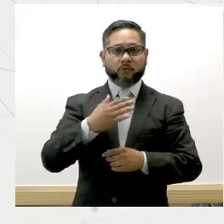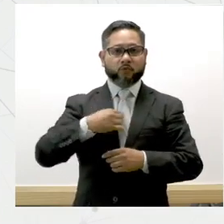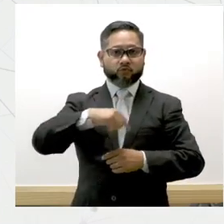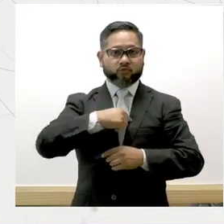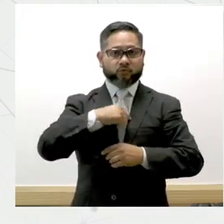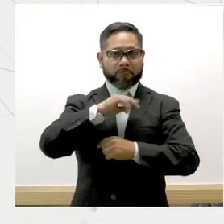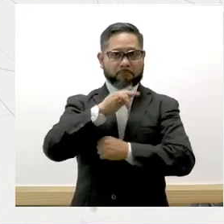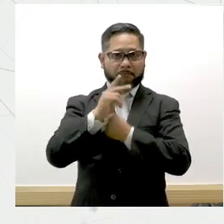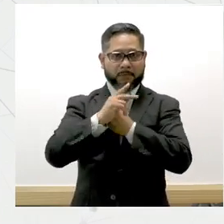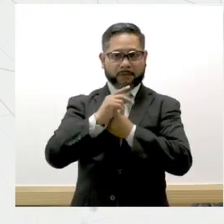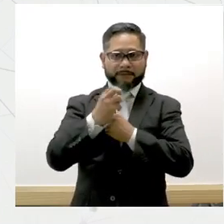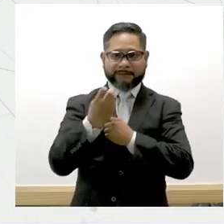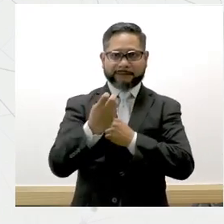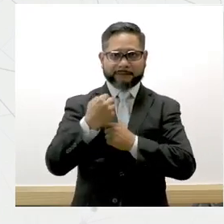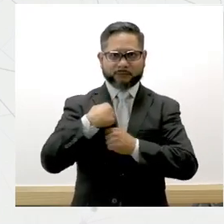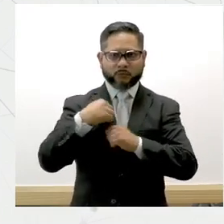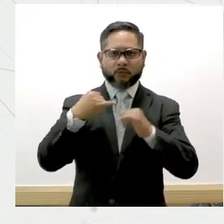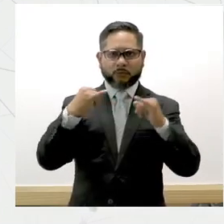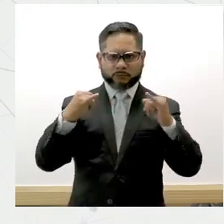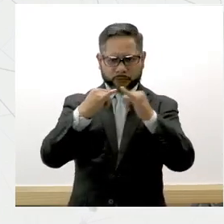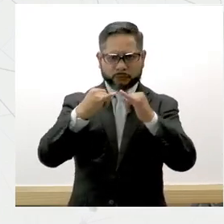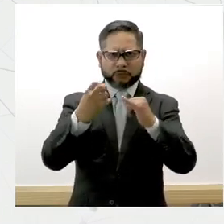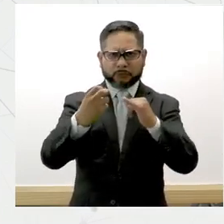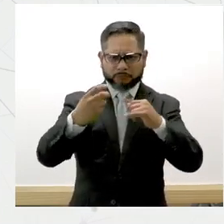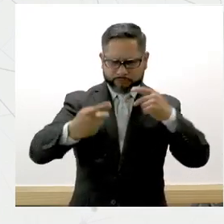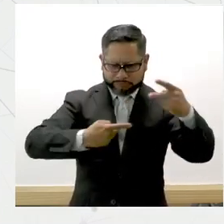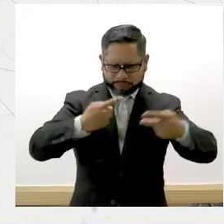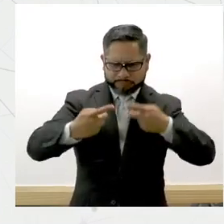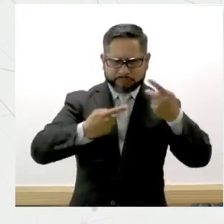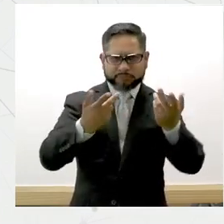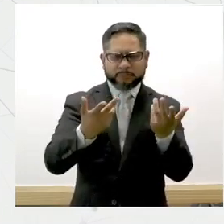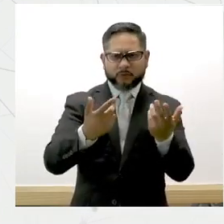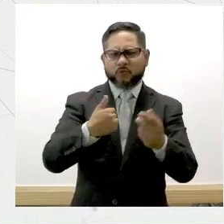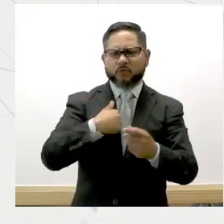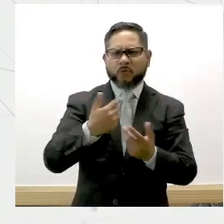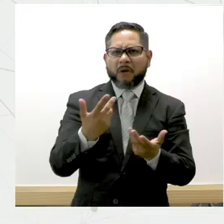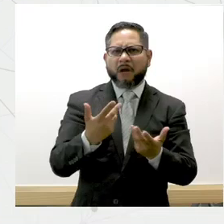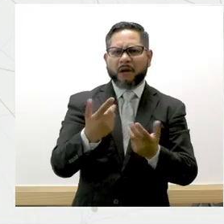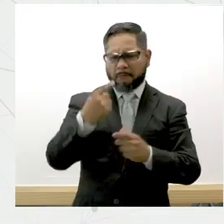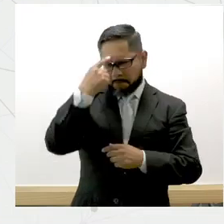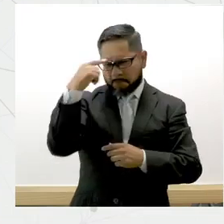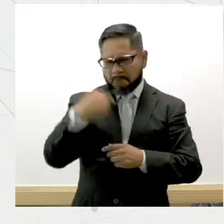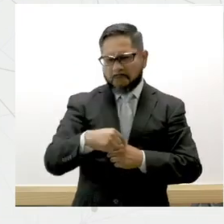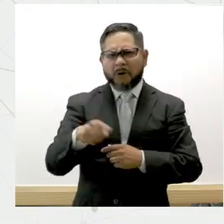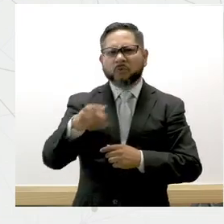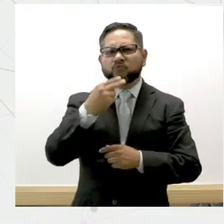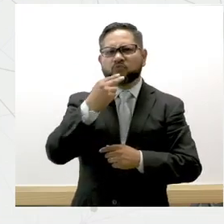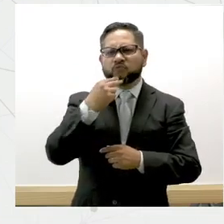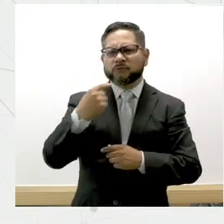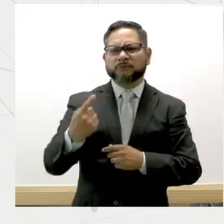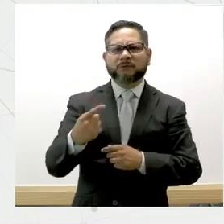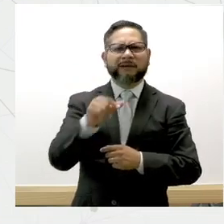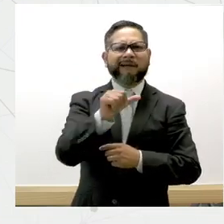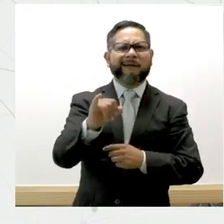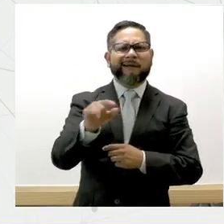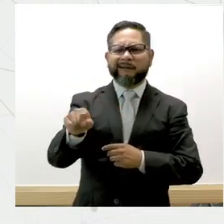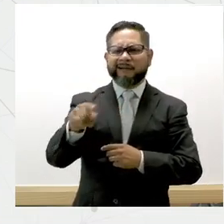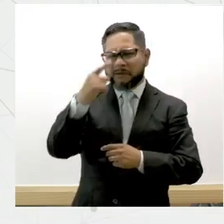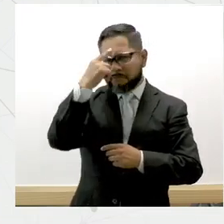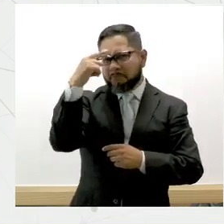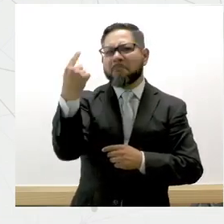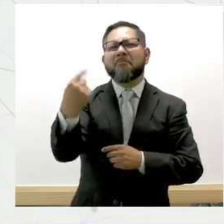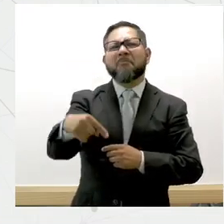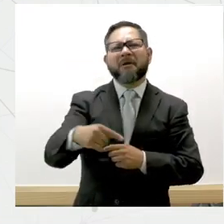como institución, hagámonos una serie de preguntas, ¿no? Preguntémonos exactamente cuáles son los usos a los que queremos destinar esa inteligencia artificial.